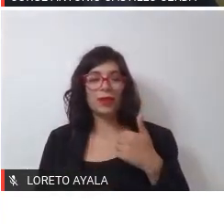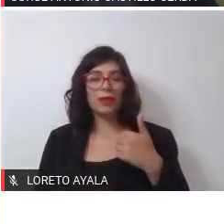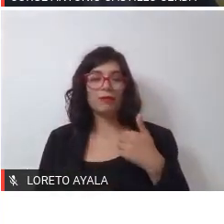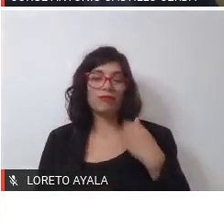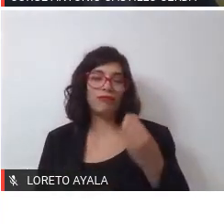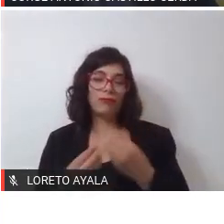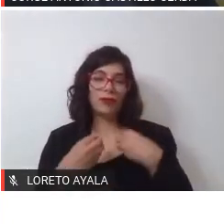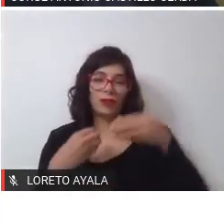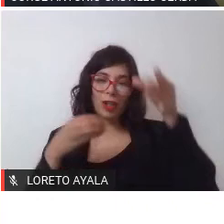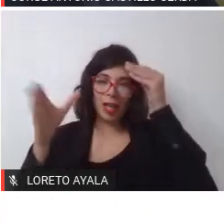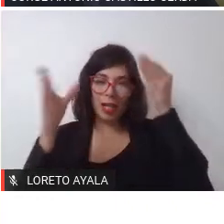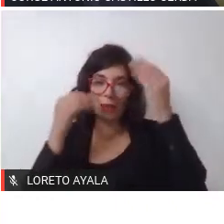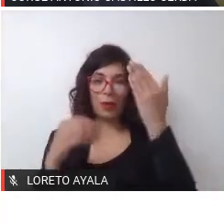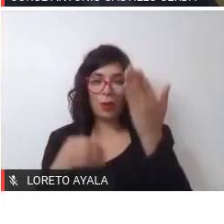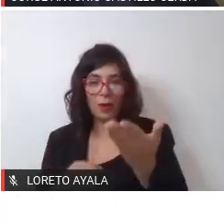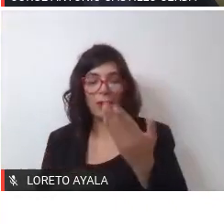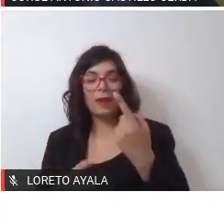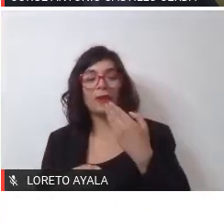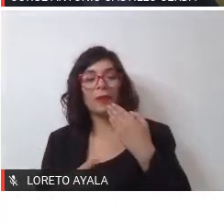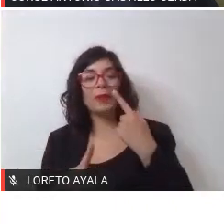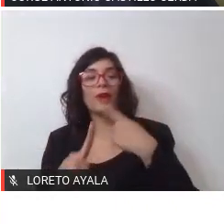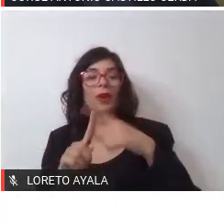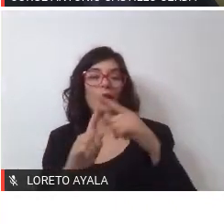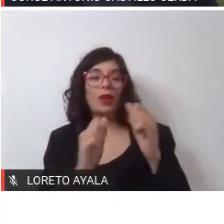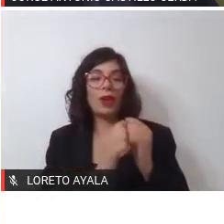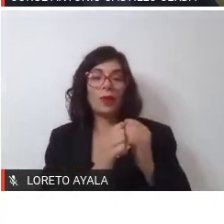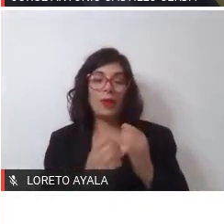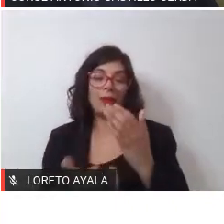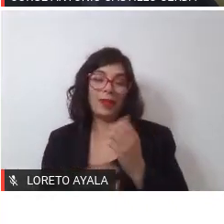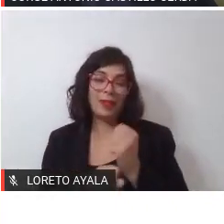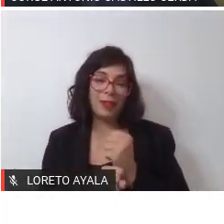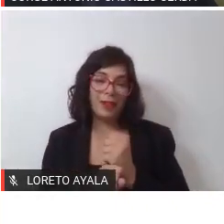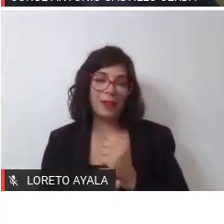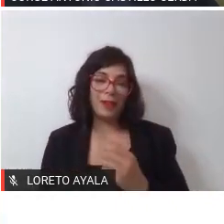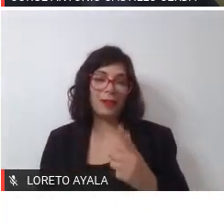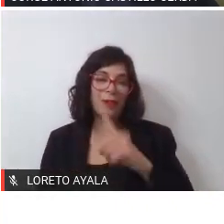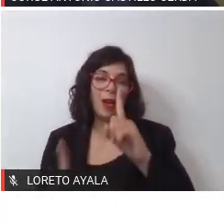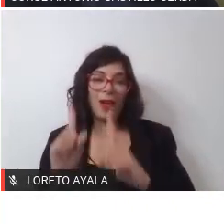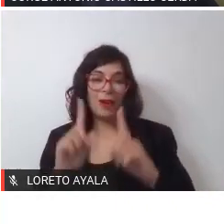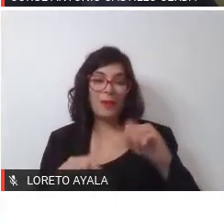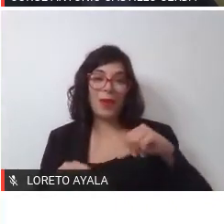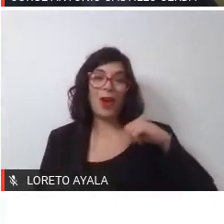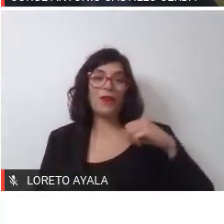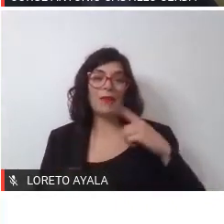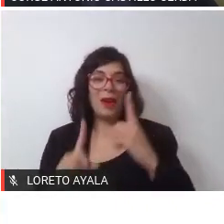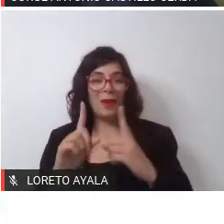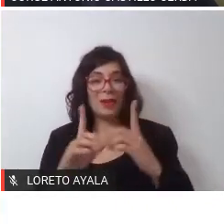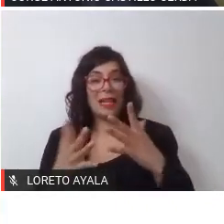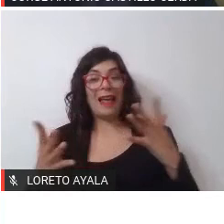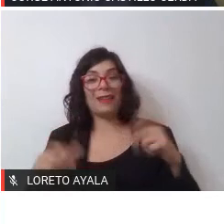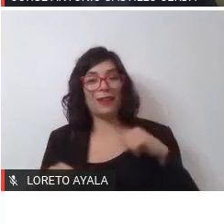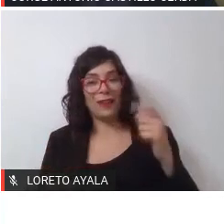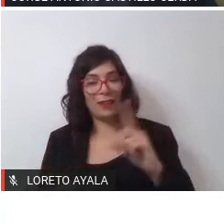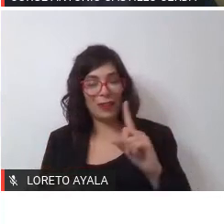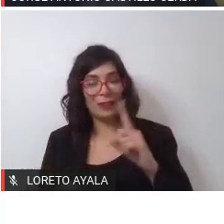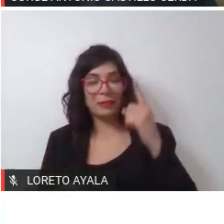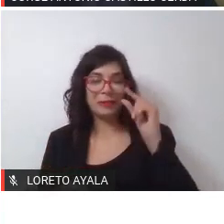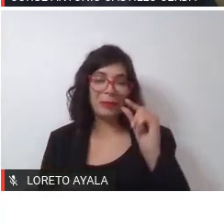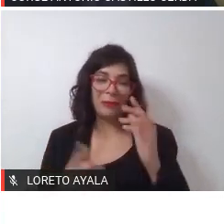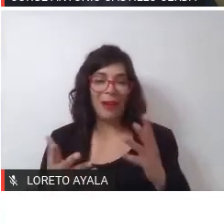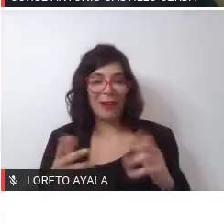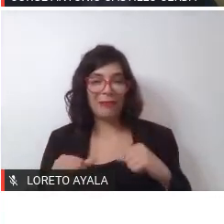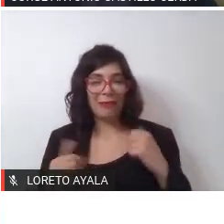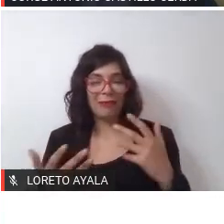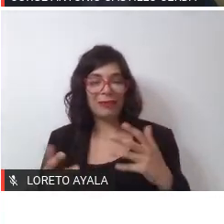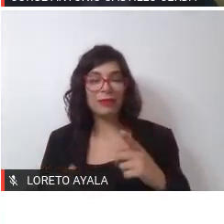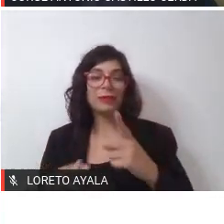de usted y de otros colegas que también, a estas generaciones un poco más jóvenes, porque tampoco somos tan más jóvenes, nos van dejando un